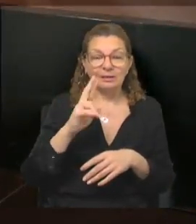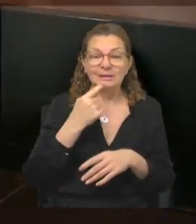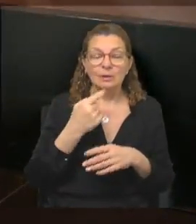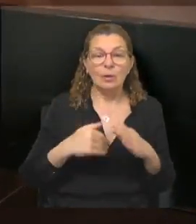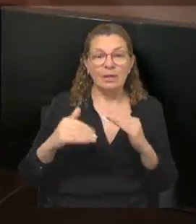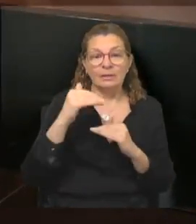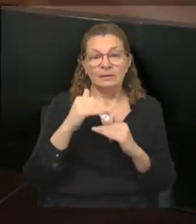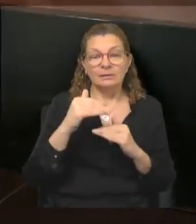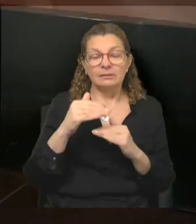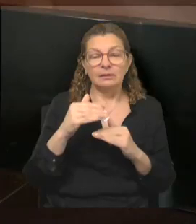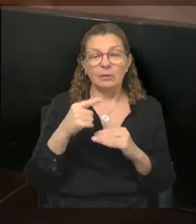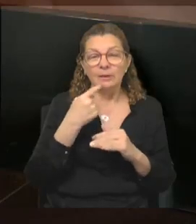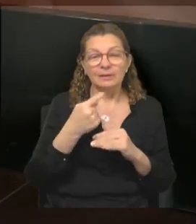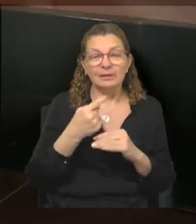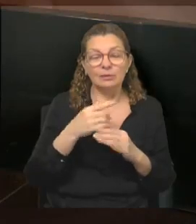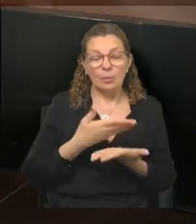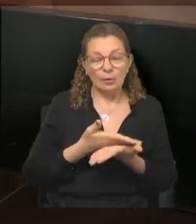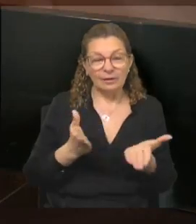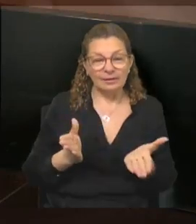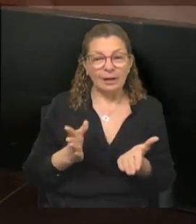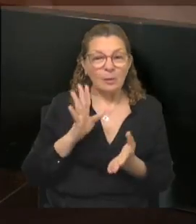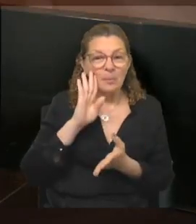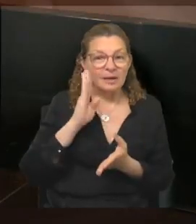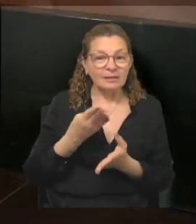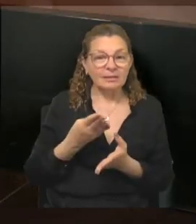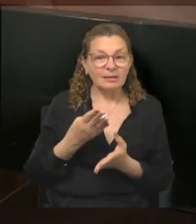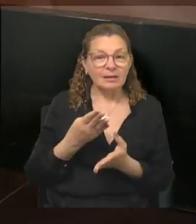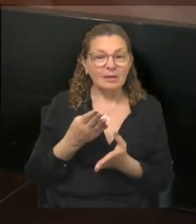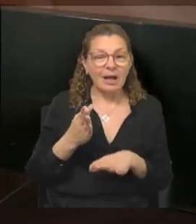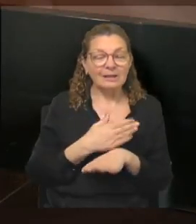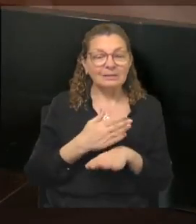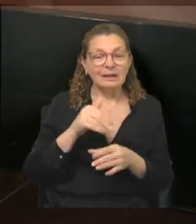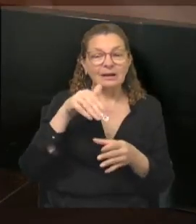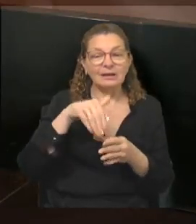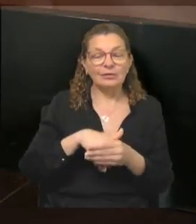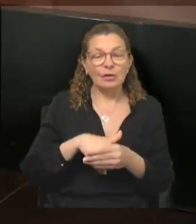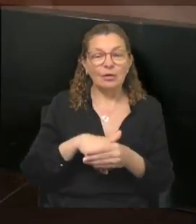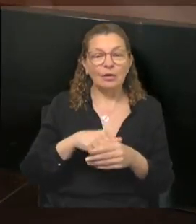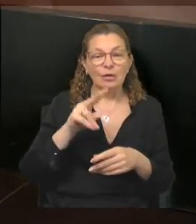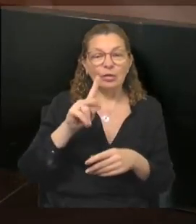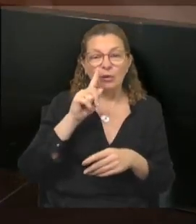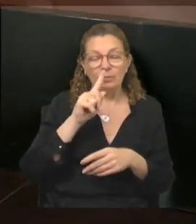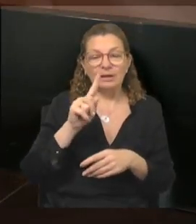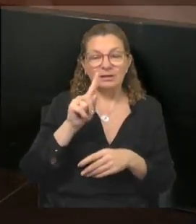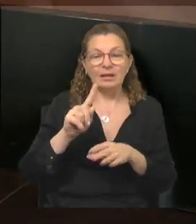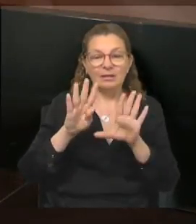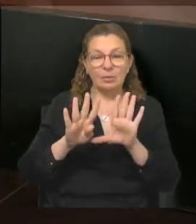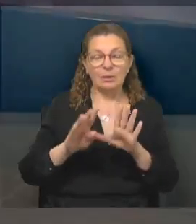los cuartos cuando definió como un escenario similar a la previa de la elección de 2019